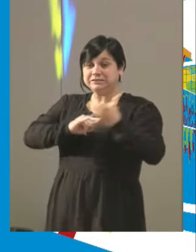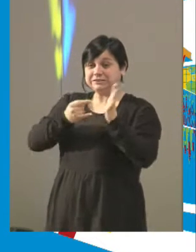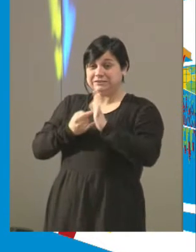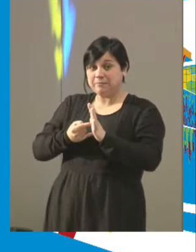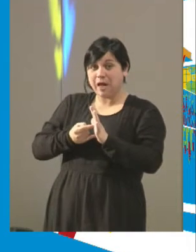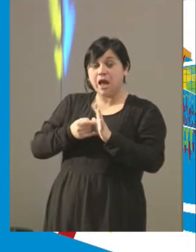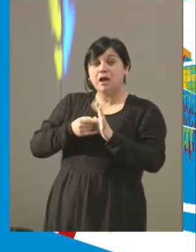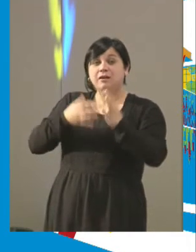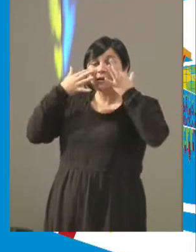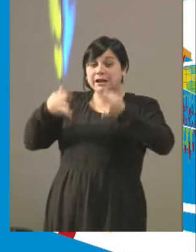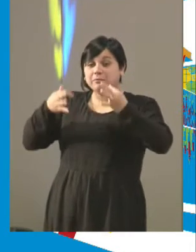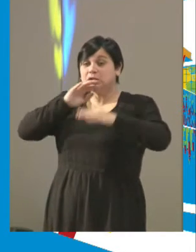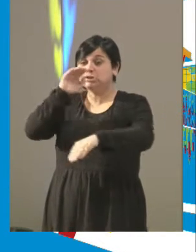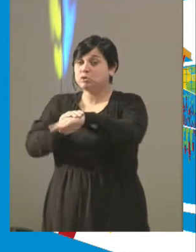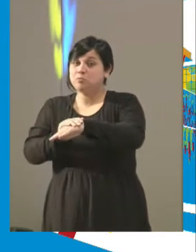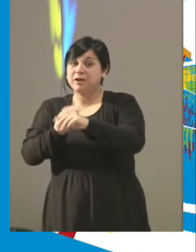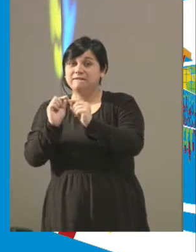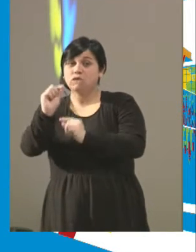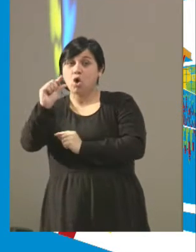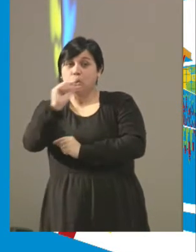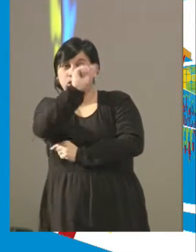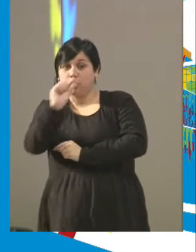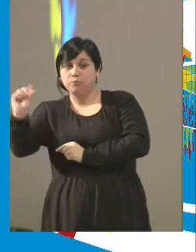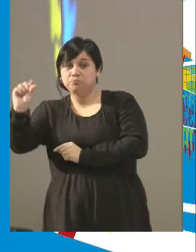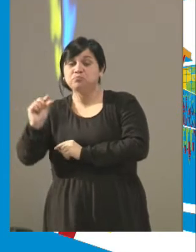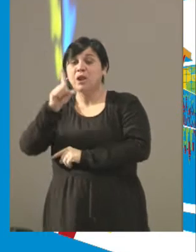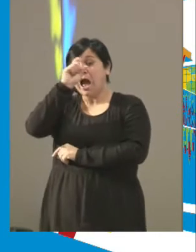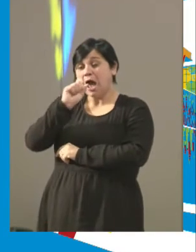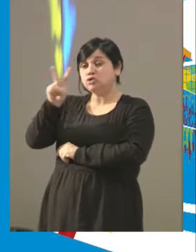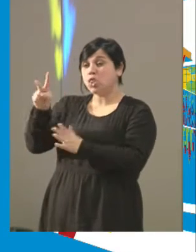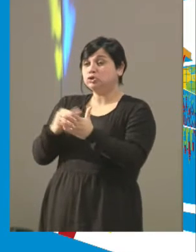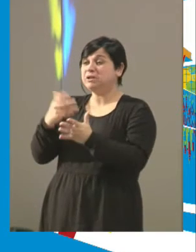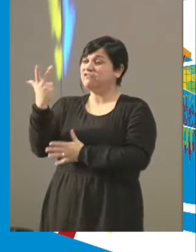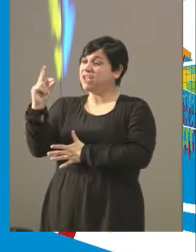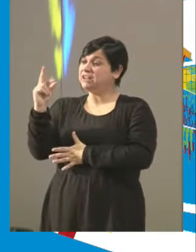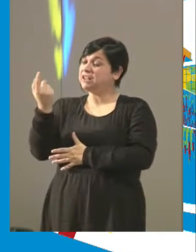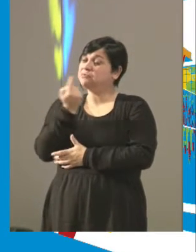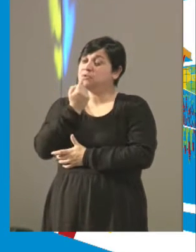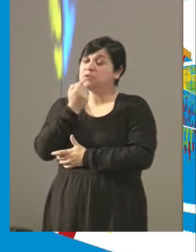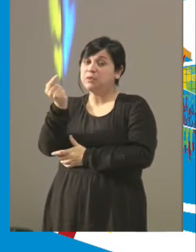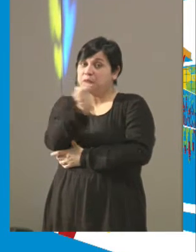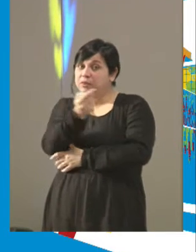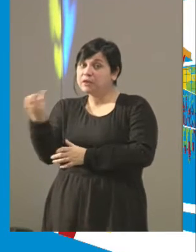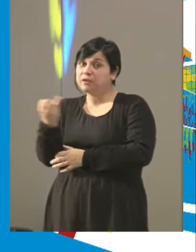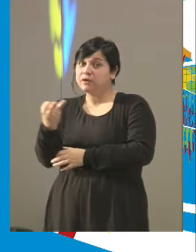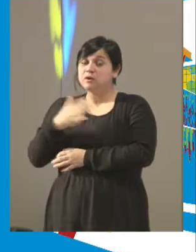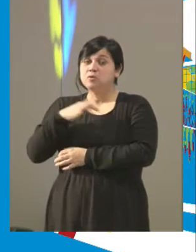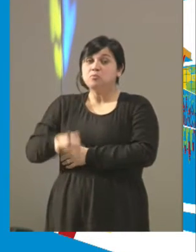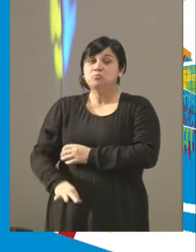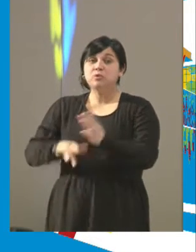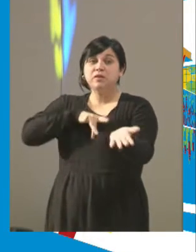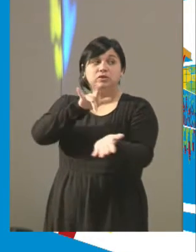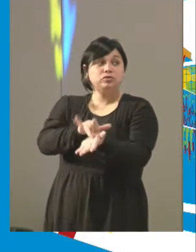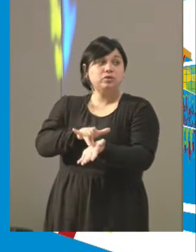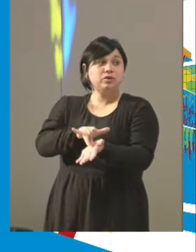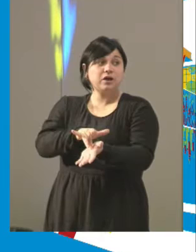grueso cómo se están cumpliendo. Y apuntaba que aproximadamente hacia el año 2020 pues se podía producir uno de